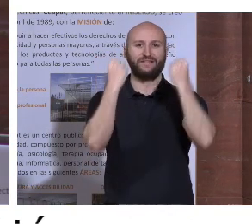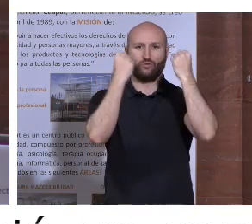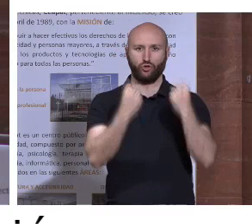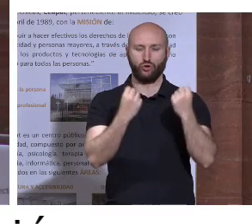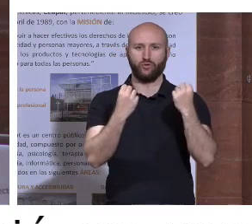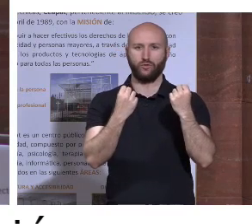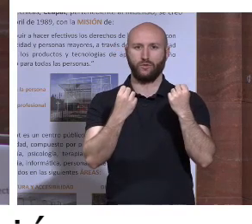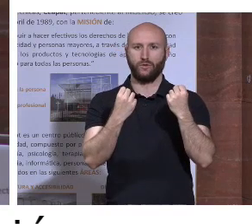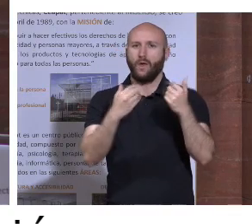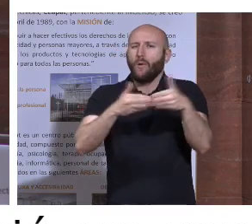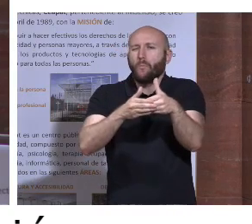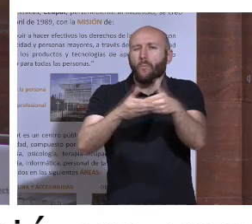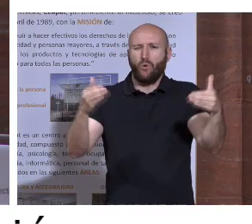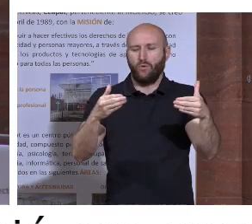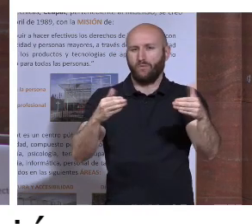totalmente pionera.